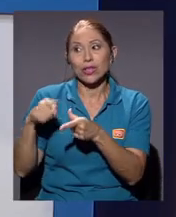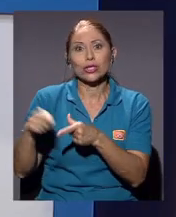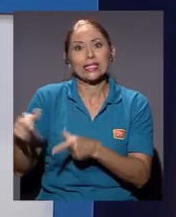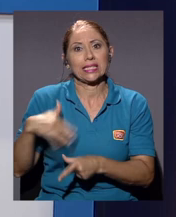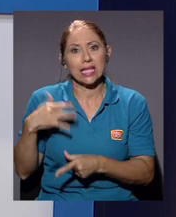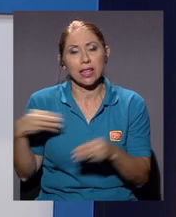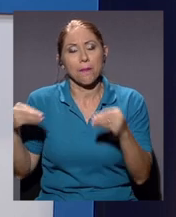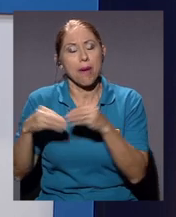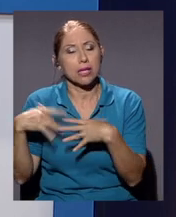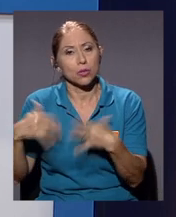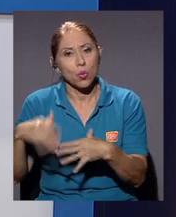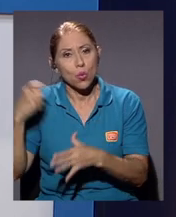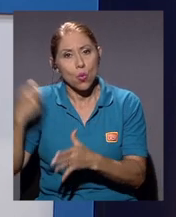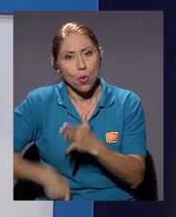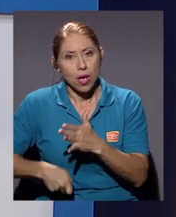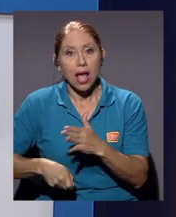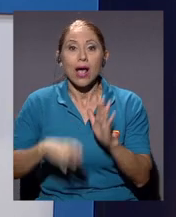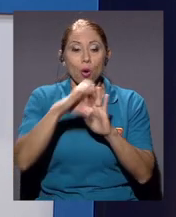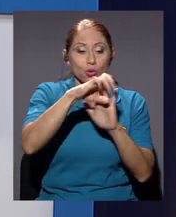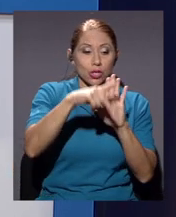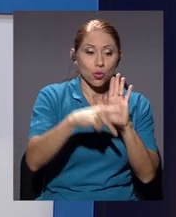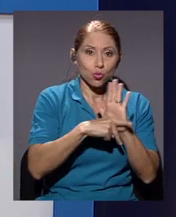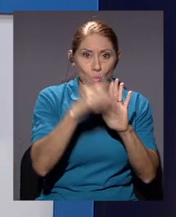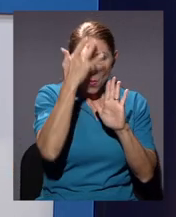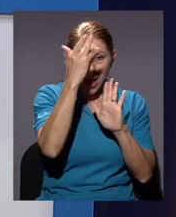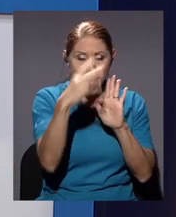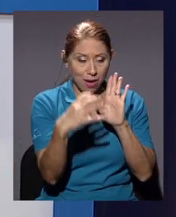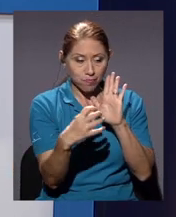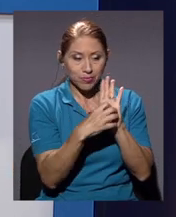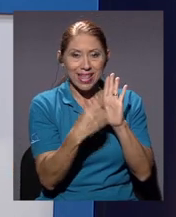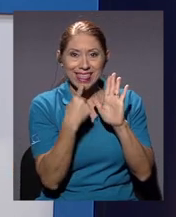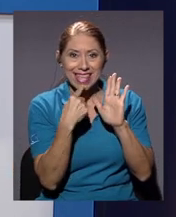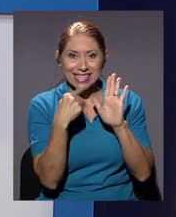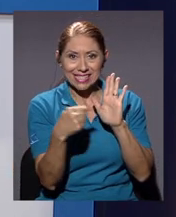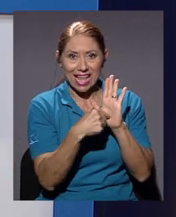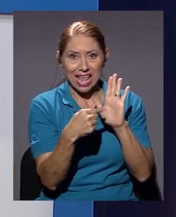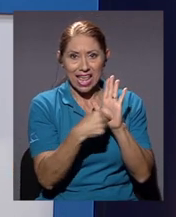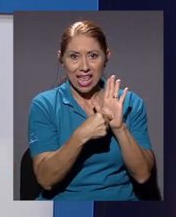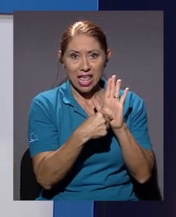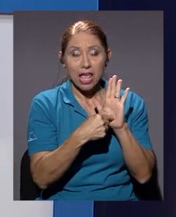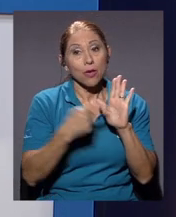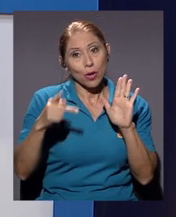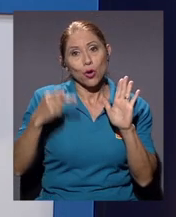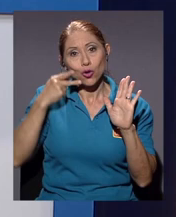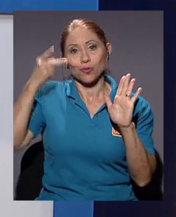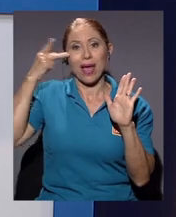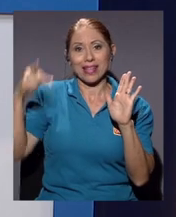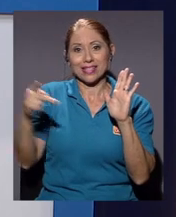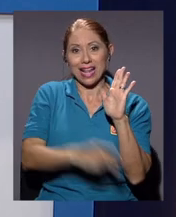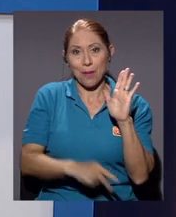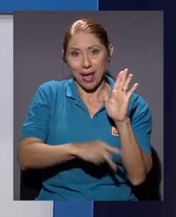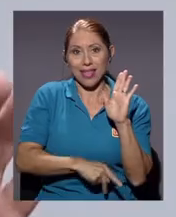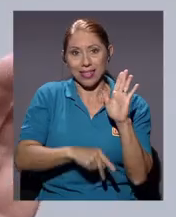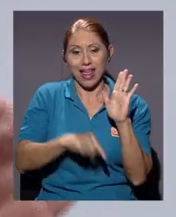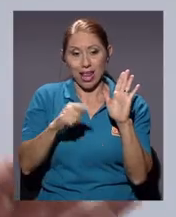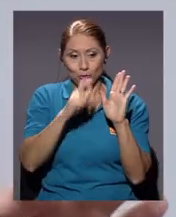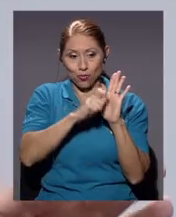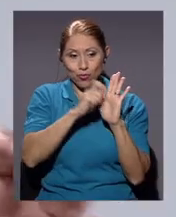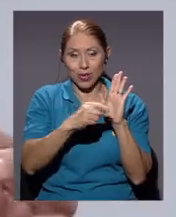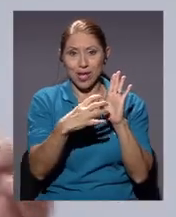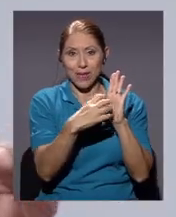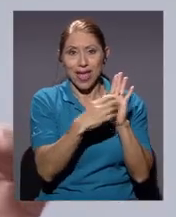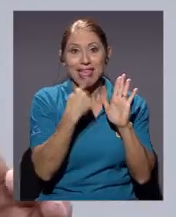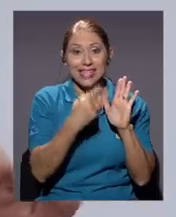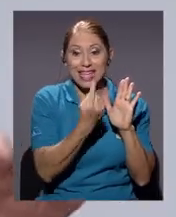ahora la constitución es sabia la constitución dice y eso hay que reconocerlo que fueron los padres de la parte de los los constituyentes que